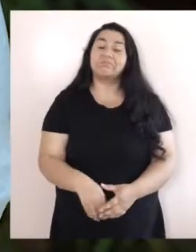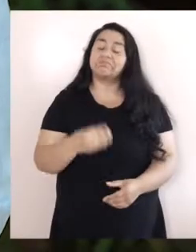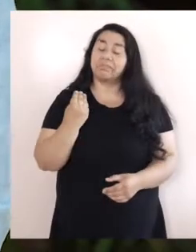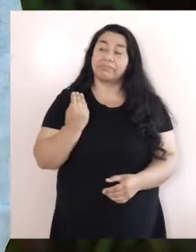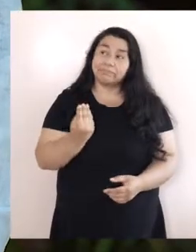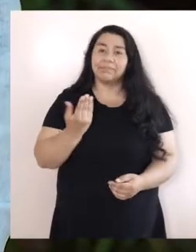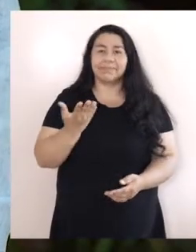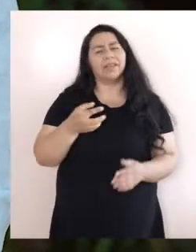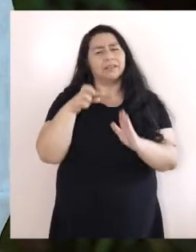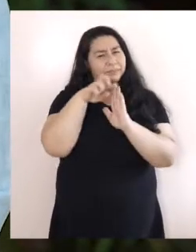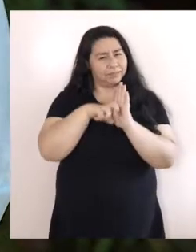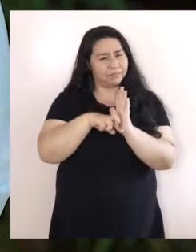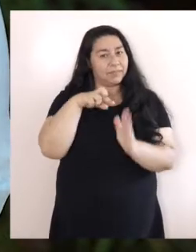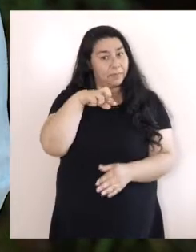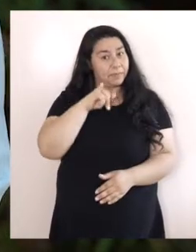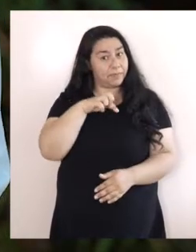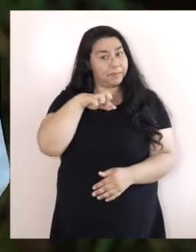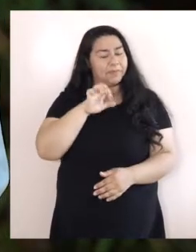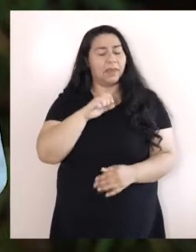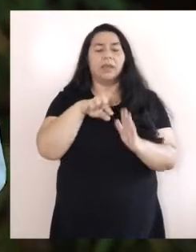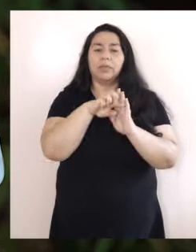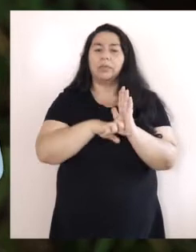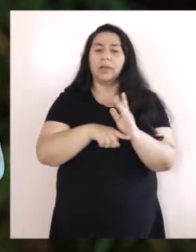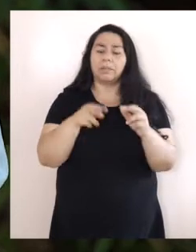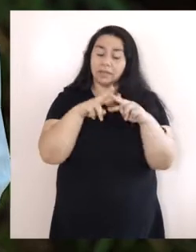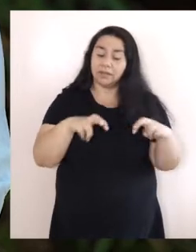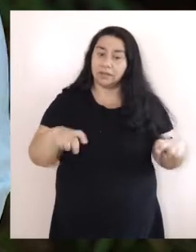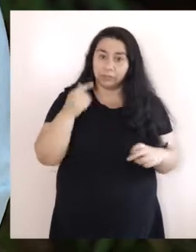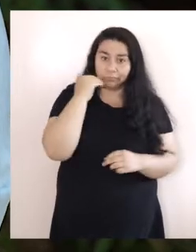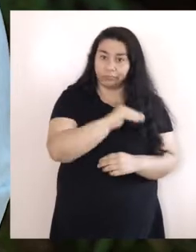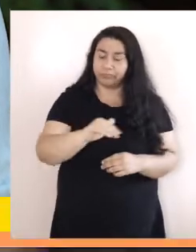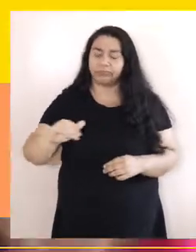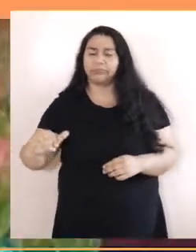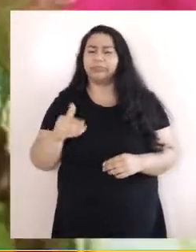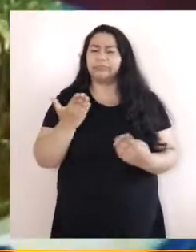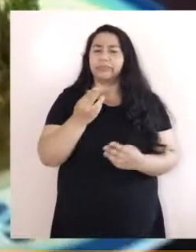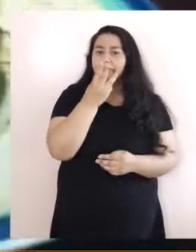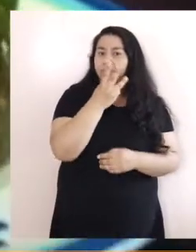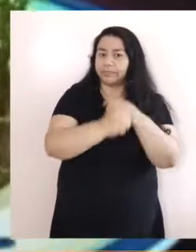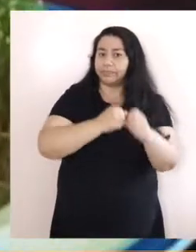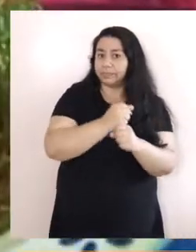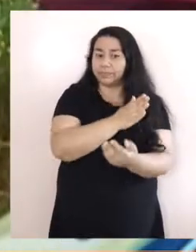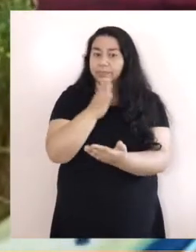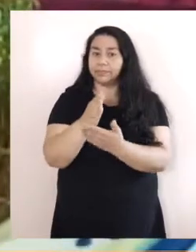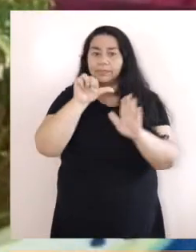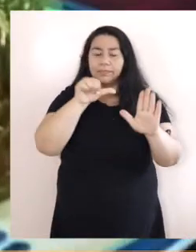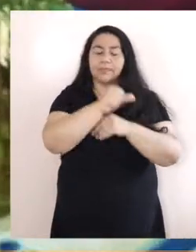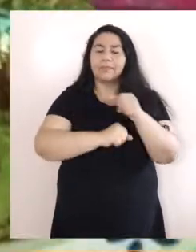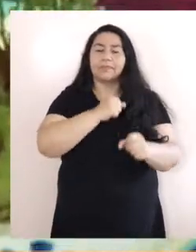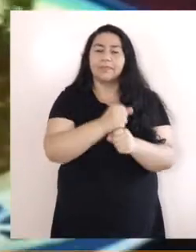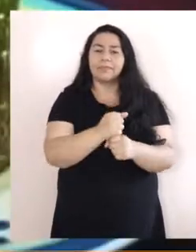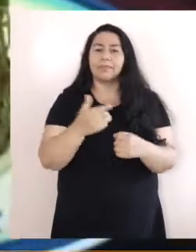Bueno, el programa PIPE es un programa de indagación para primeras edades. Está dirigido a niños de 3 a 6 años